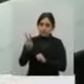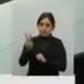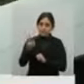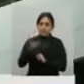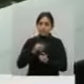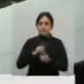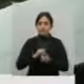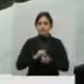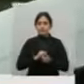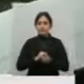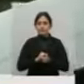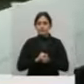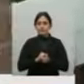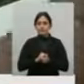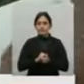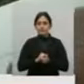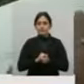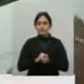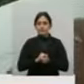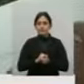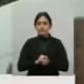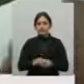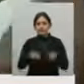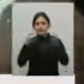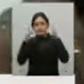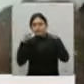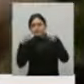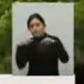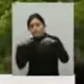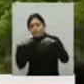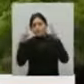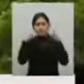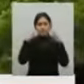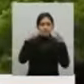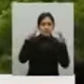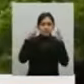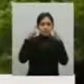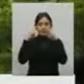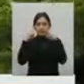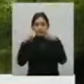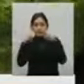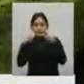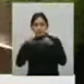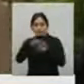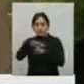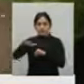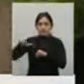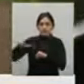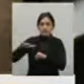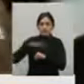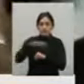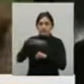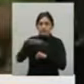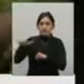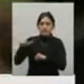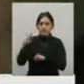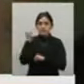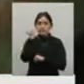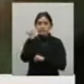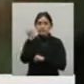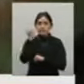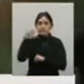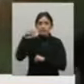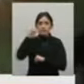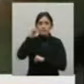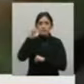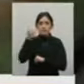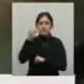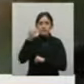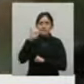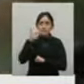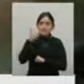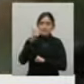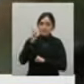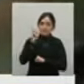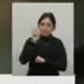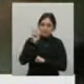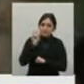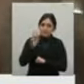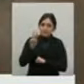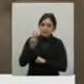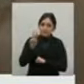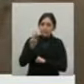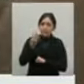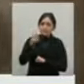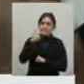empezamos a hacer unos recorridos con un apoyo de Proyungas. Alejandro Abraham, que es su presidente, me invitó